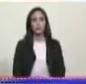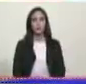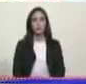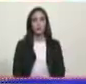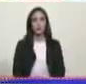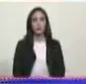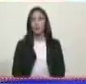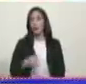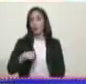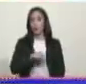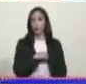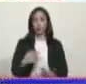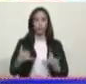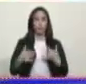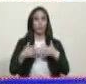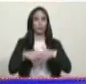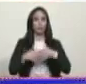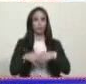una industria automotriz,